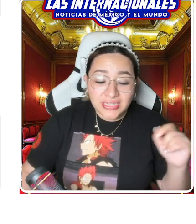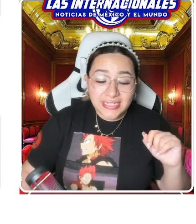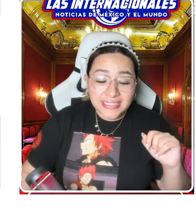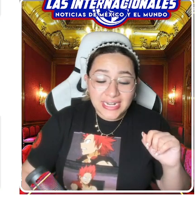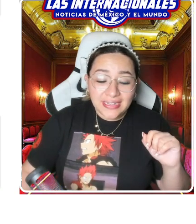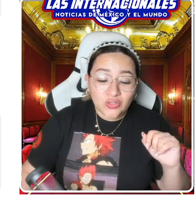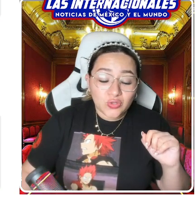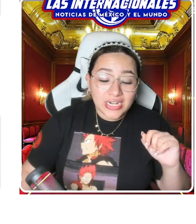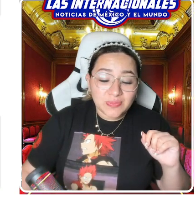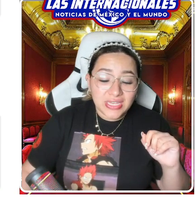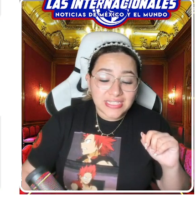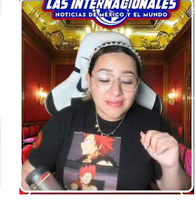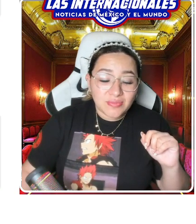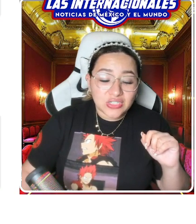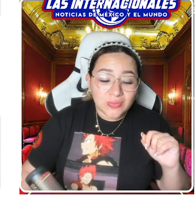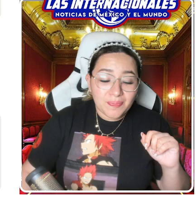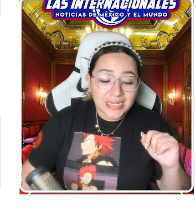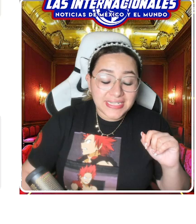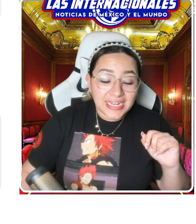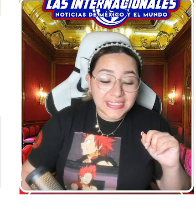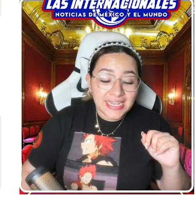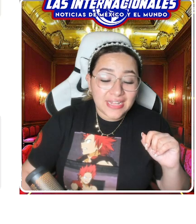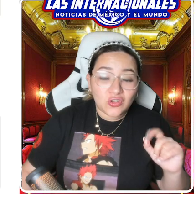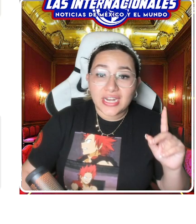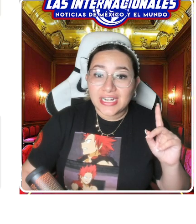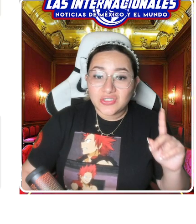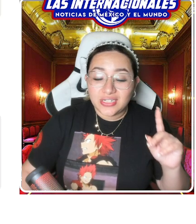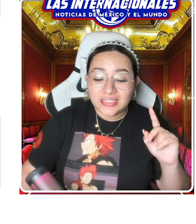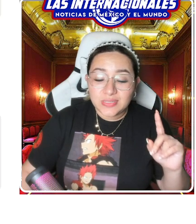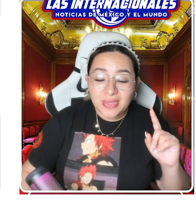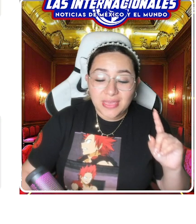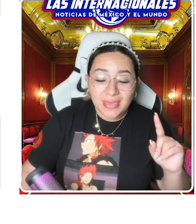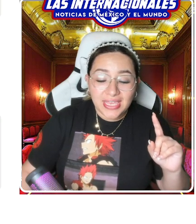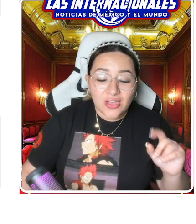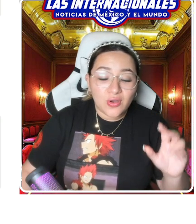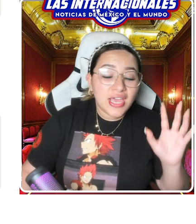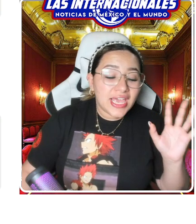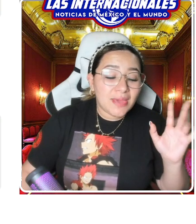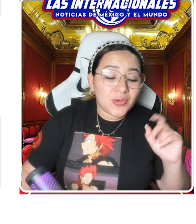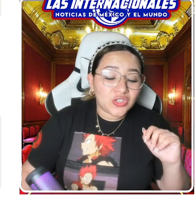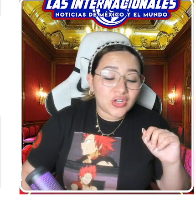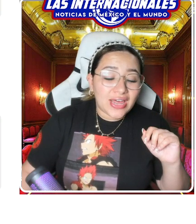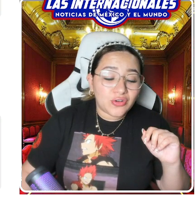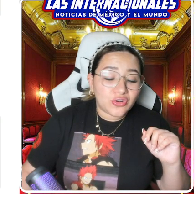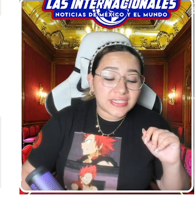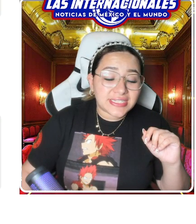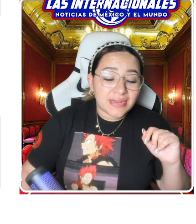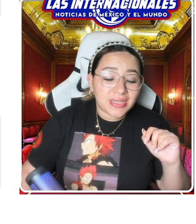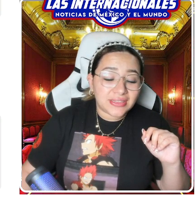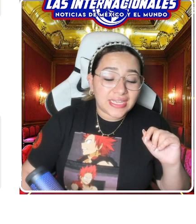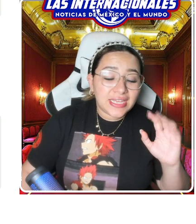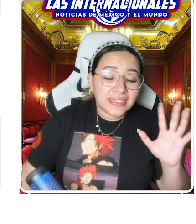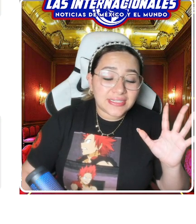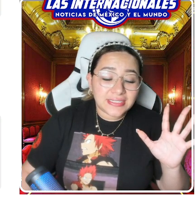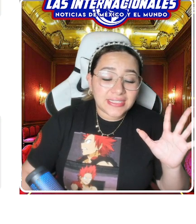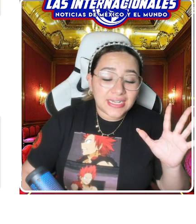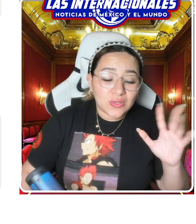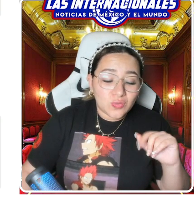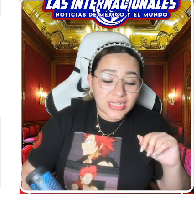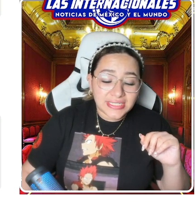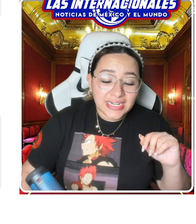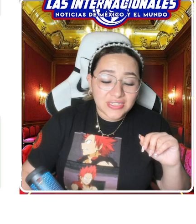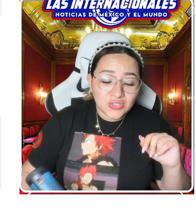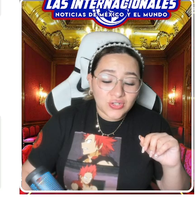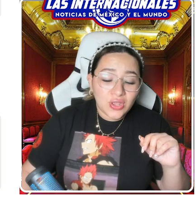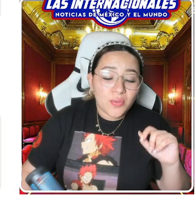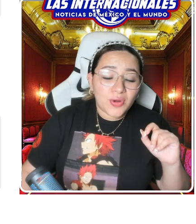2017. Hemos desgranado todas las medidas que vamos a tomar para seguir acelerando la relación entre España y México, que por otro lado no necesariamente necesita